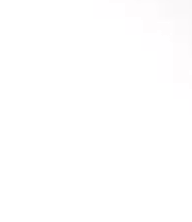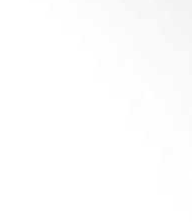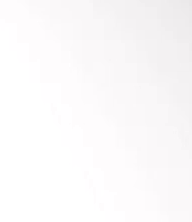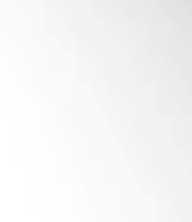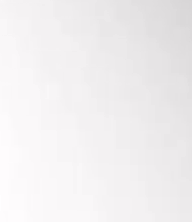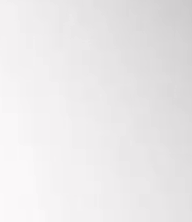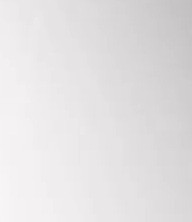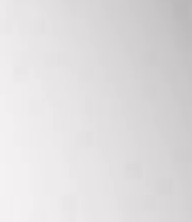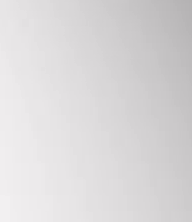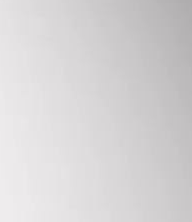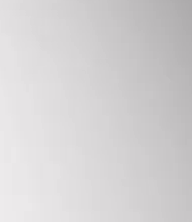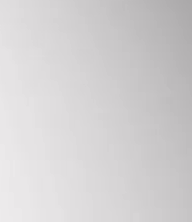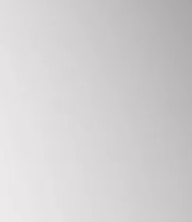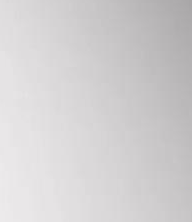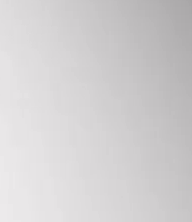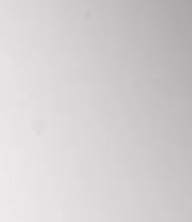Gracias.